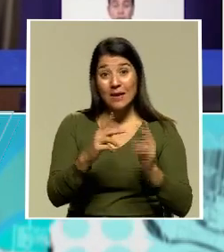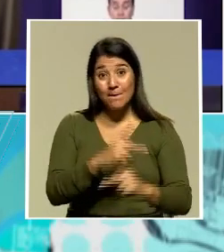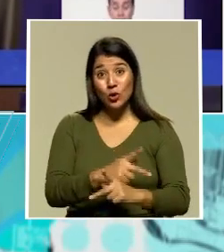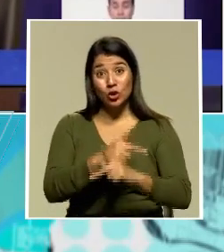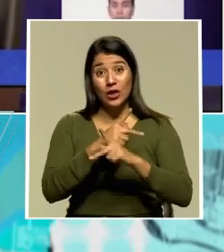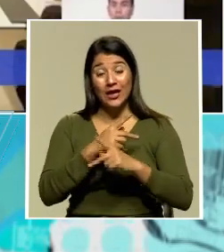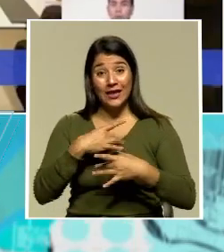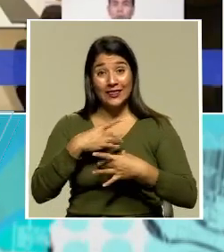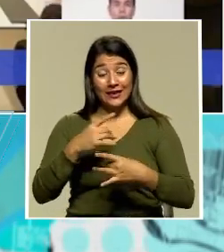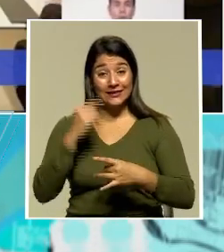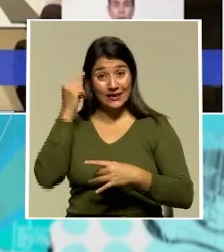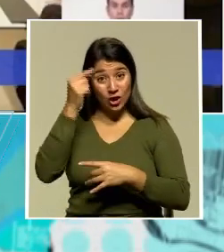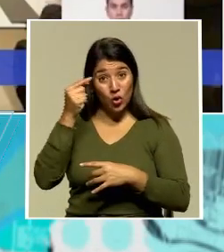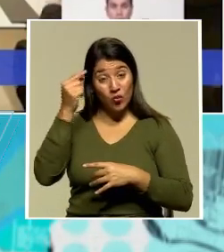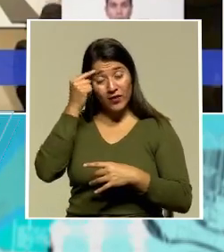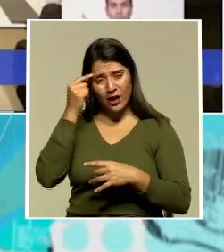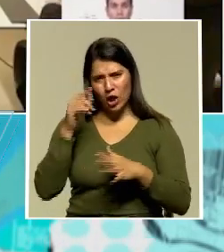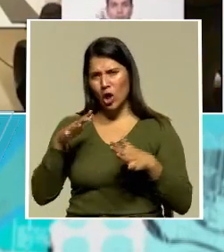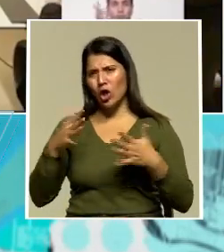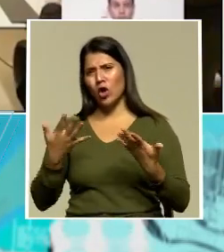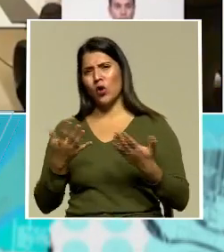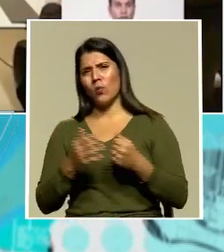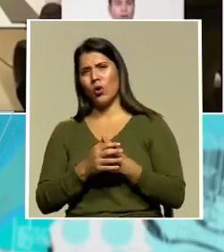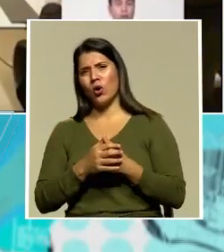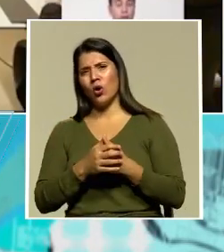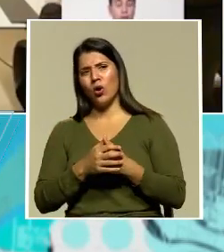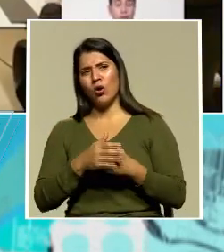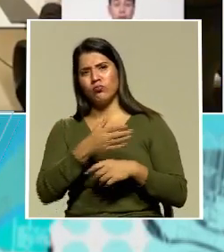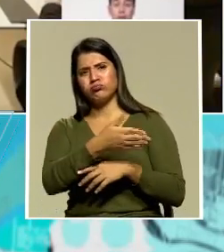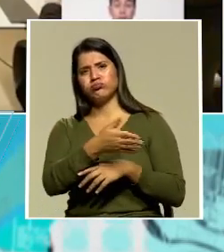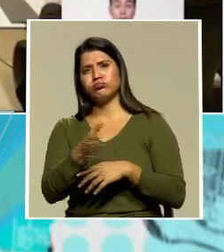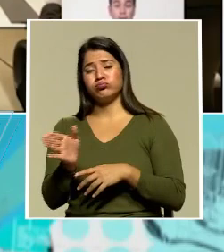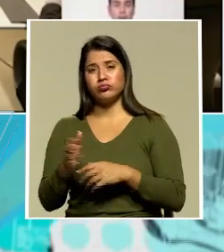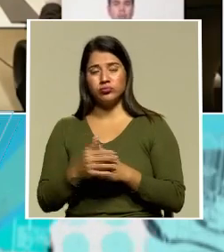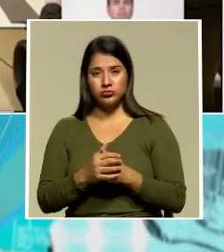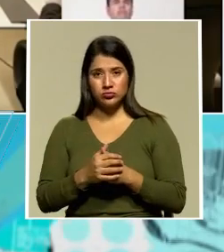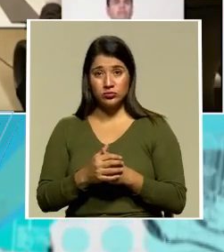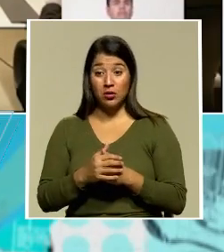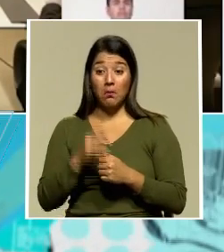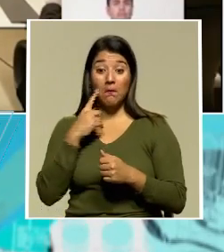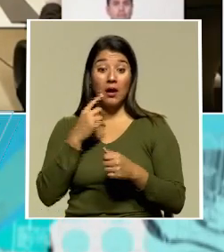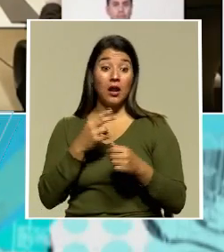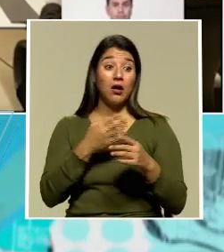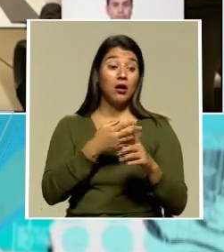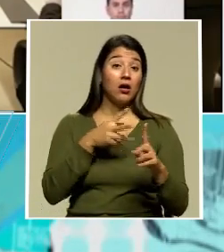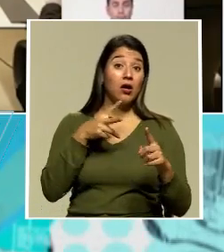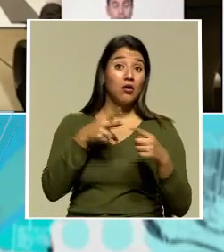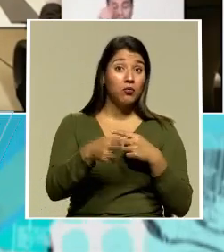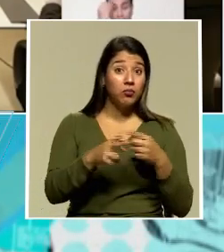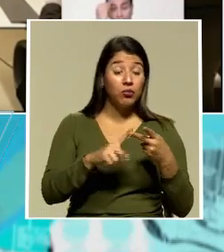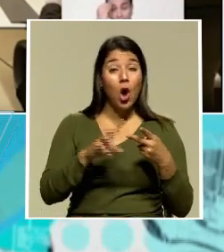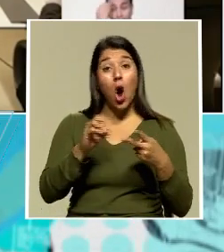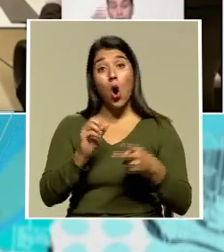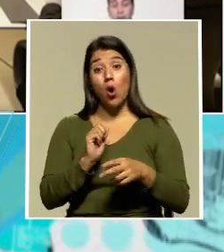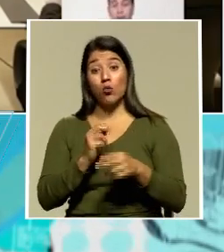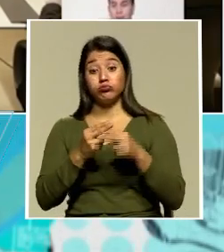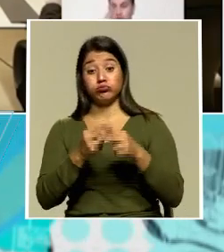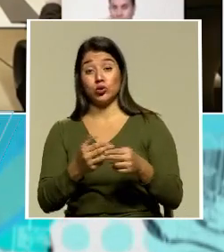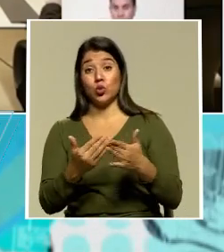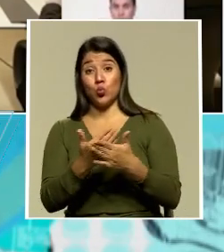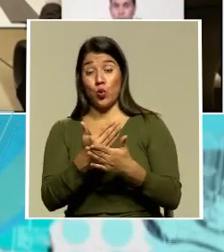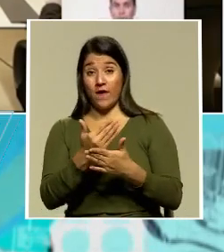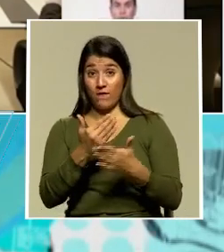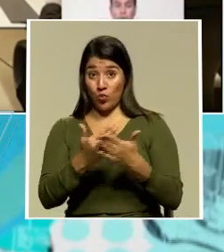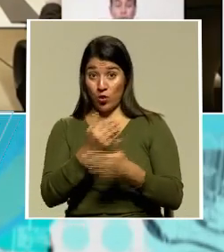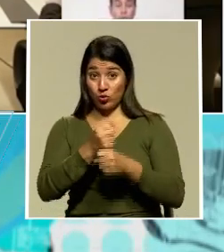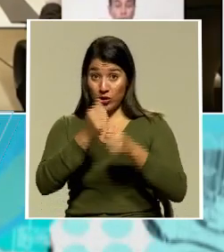amparándose únicamente en la popularidad. Para destituir o nombrar nuevos funcionarios hay un proceso establecido por ley y eso es algo